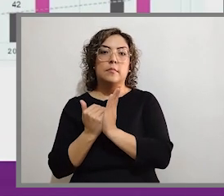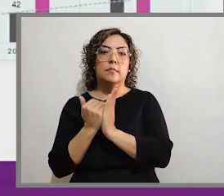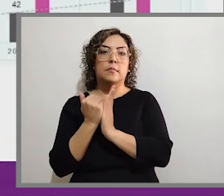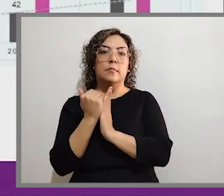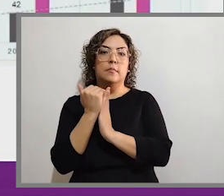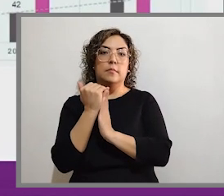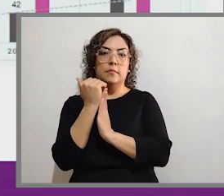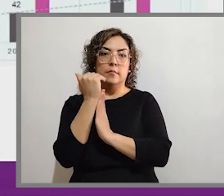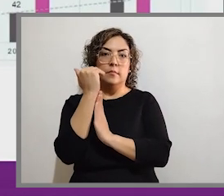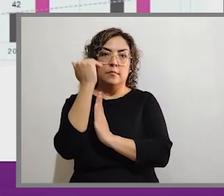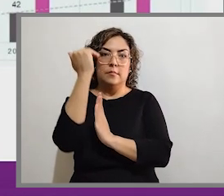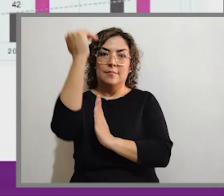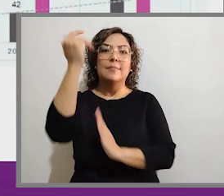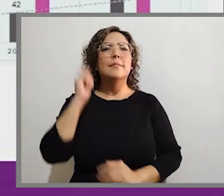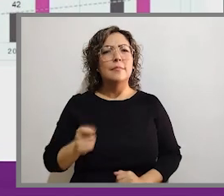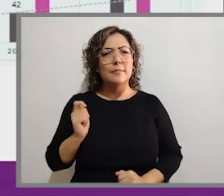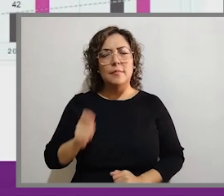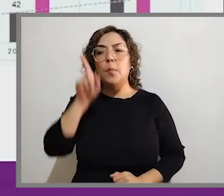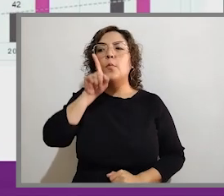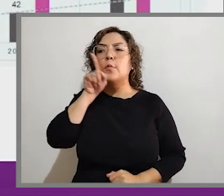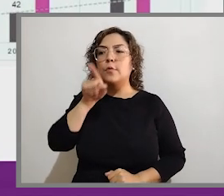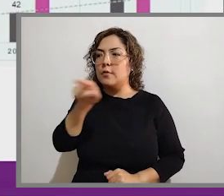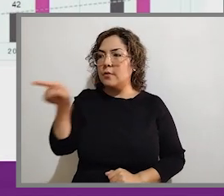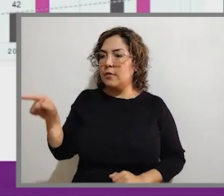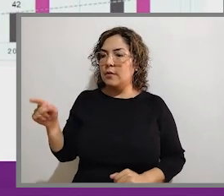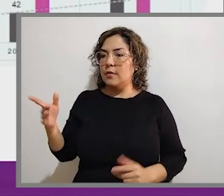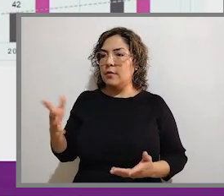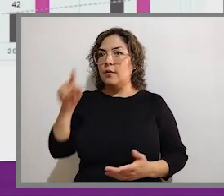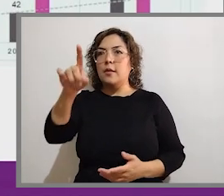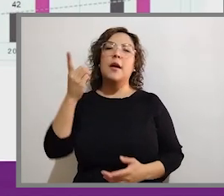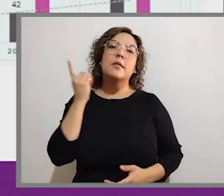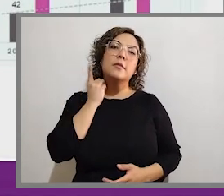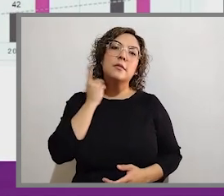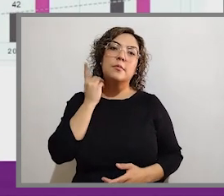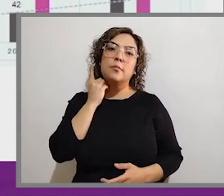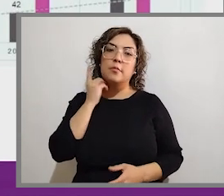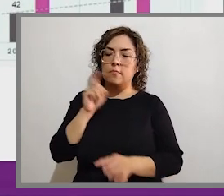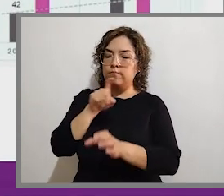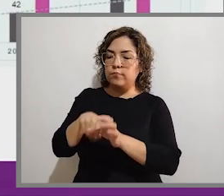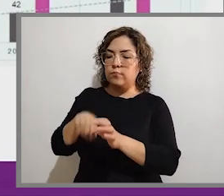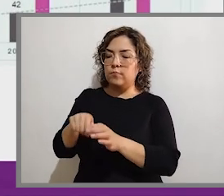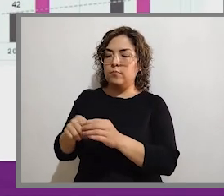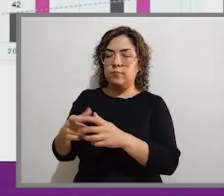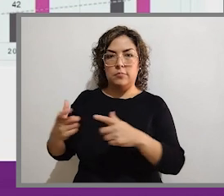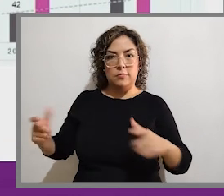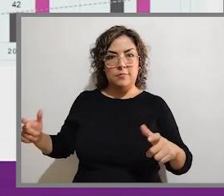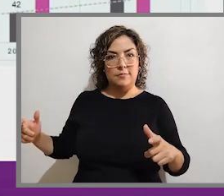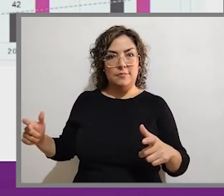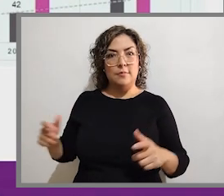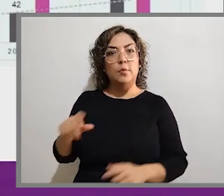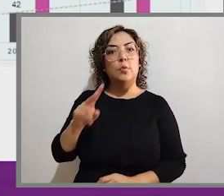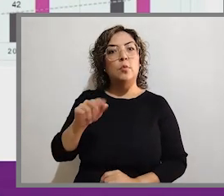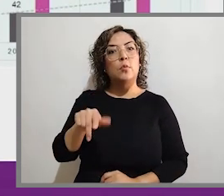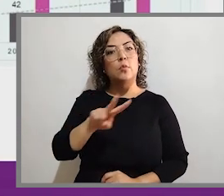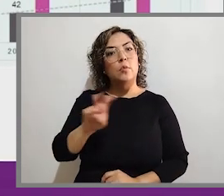veamos cómo van subiendo el número de mujeres que integran la Cámara de Diputaciones, 213 y 287 ya en